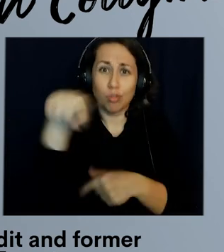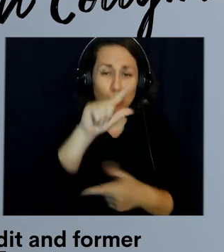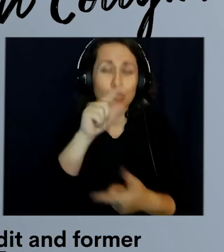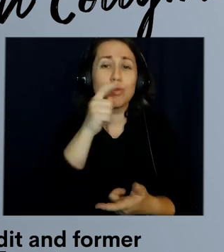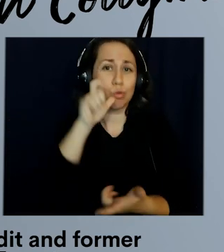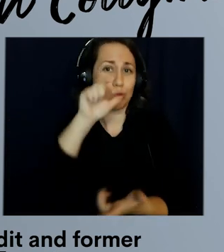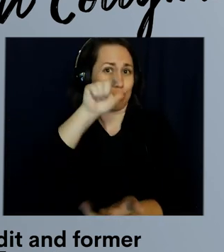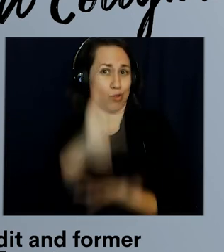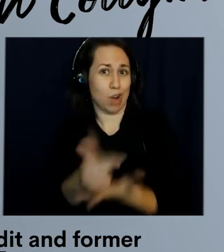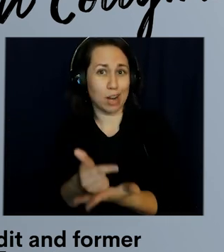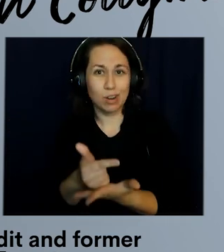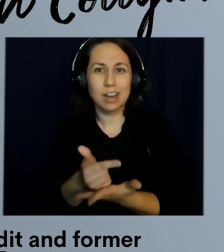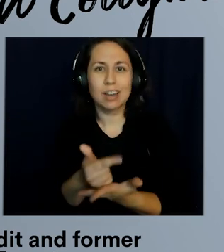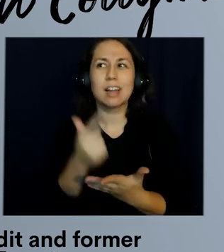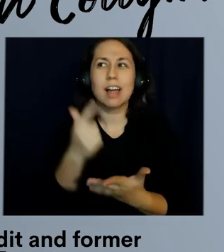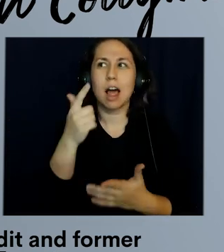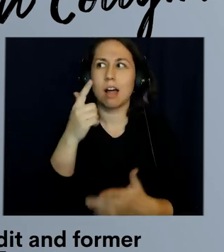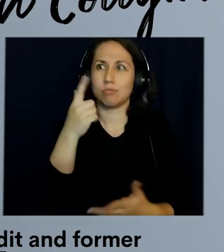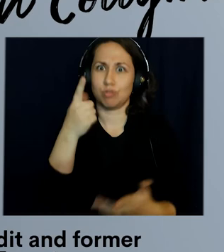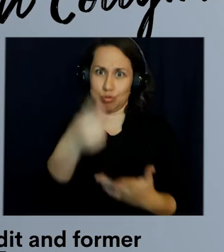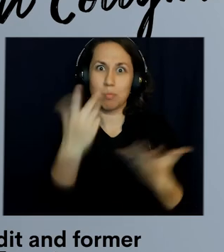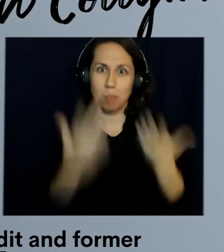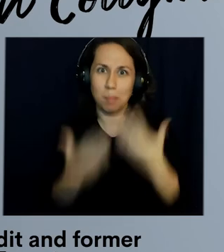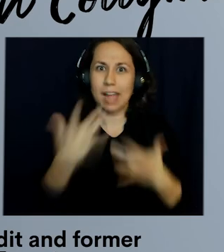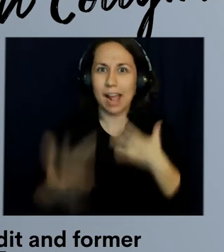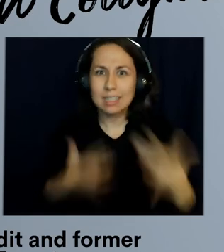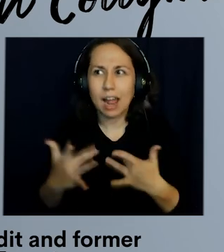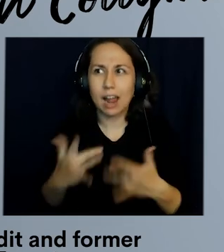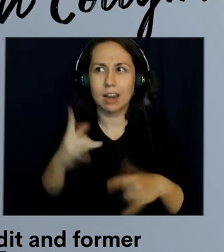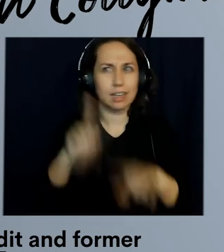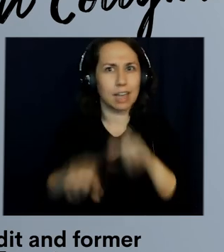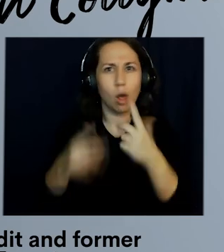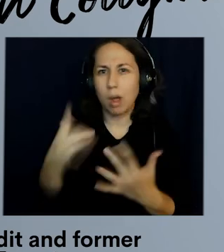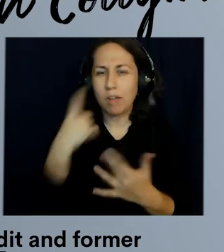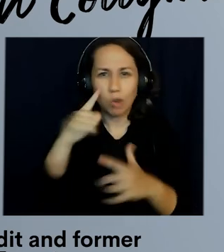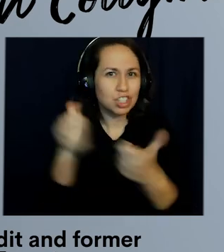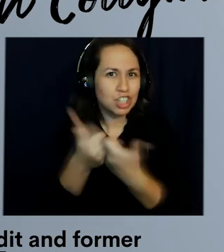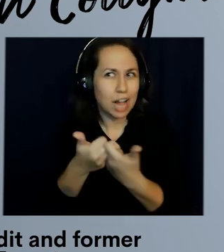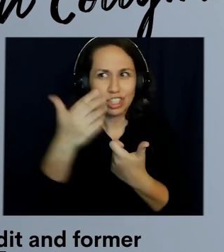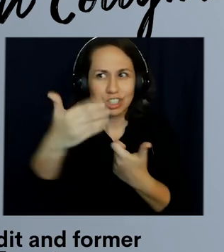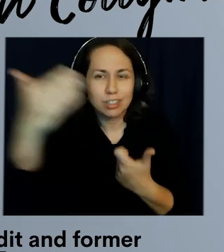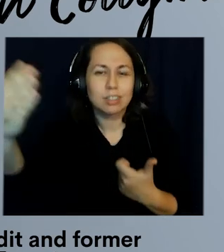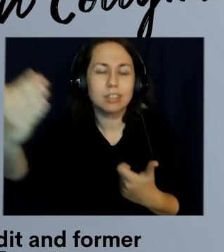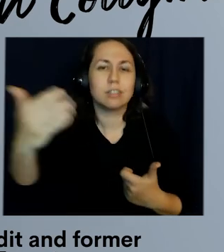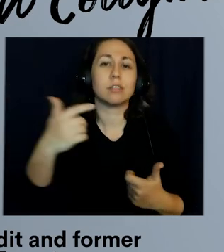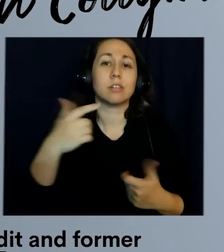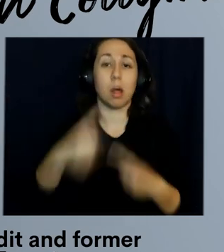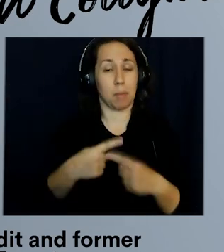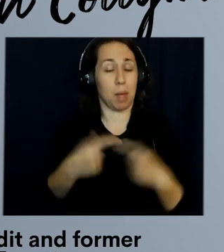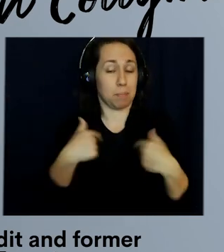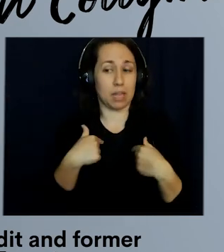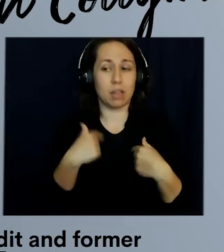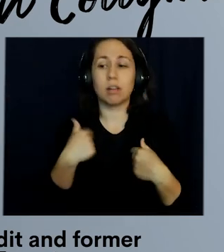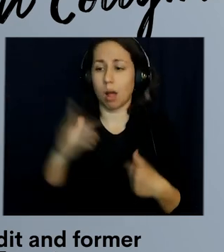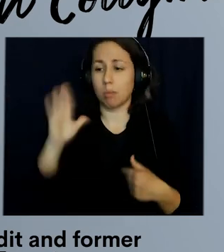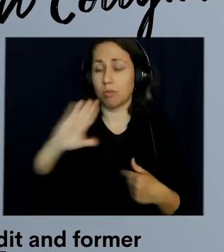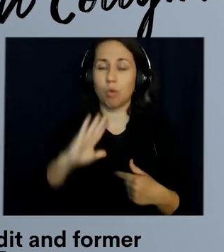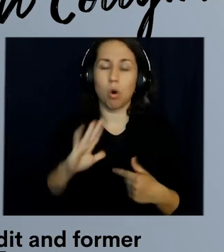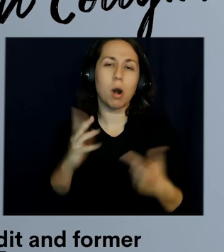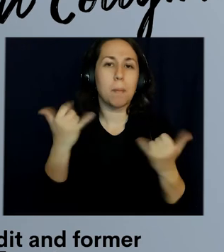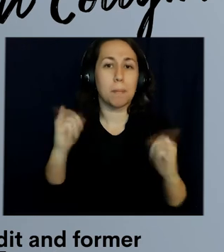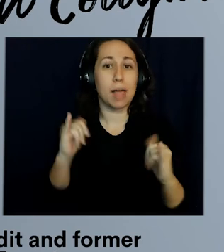He estado aquí en los últimos días y yo quisiera estar en California en su